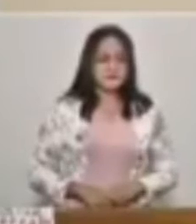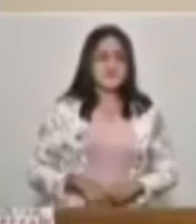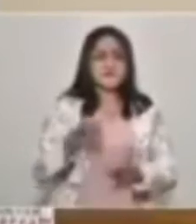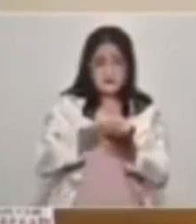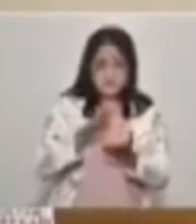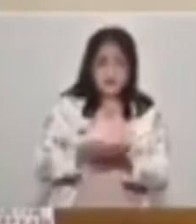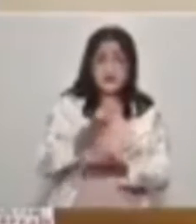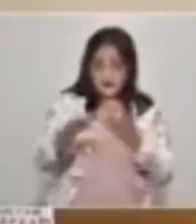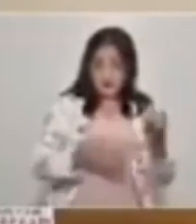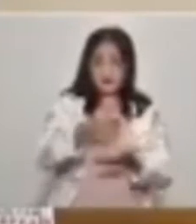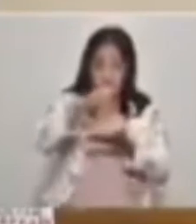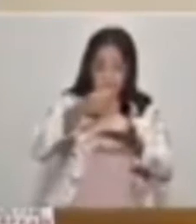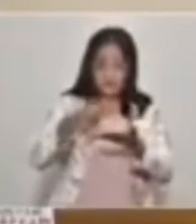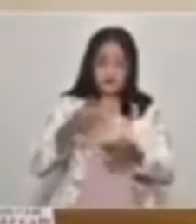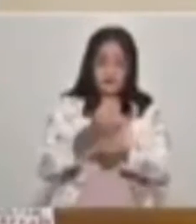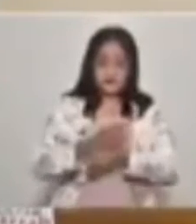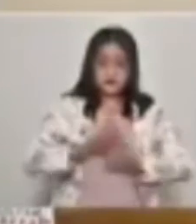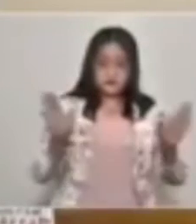Apúntenlo, me apuntaron todos los datos.